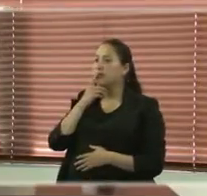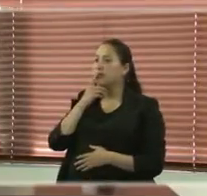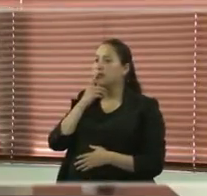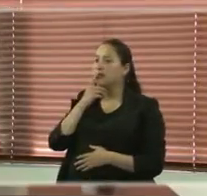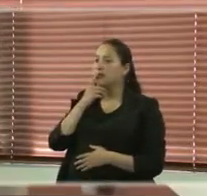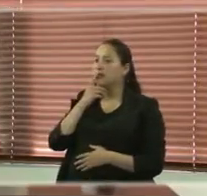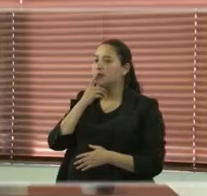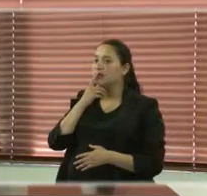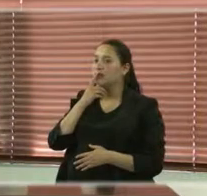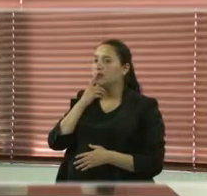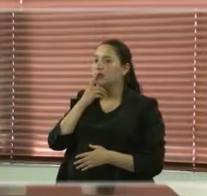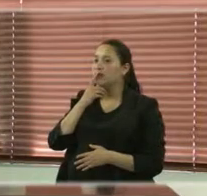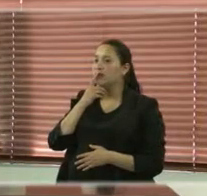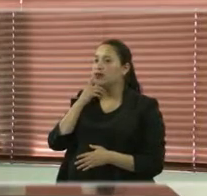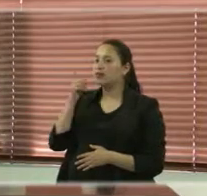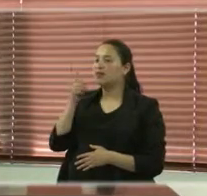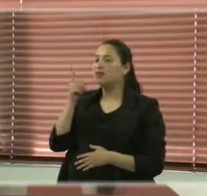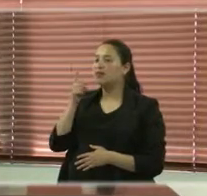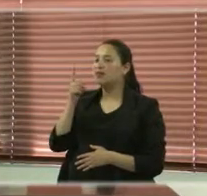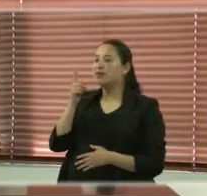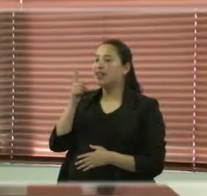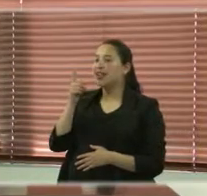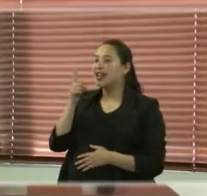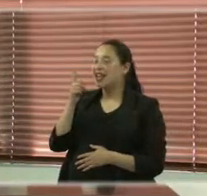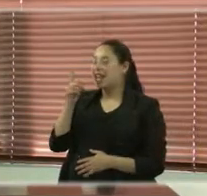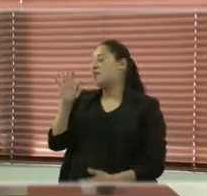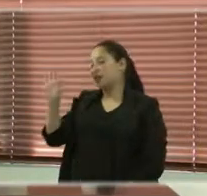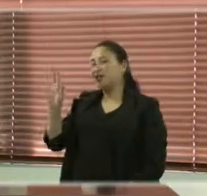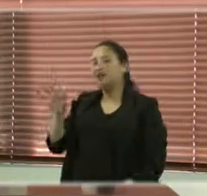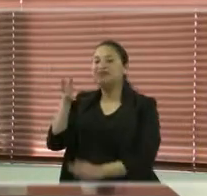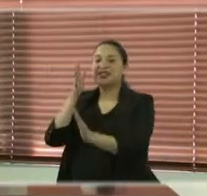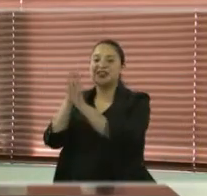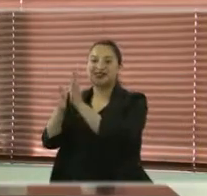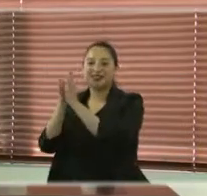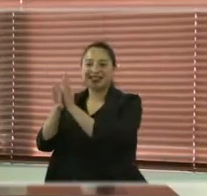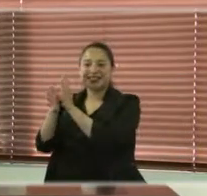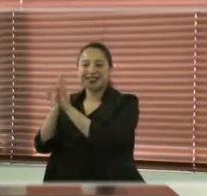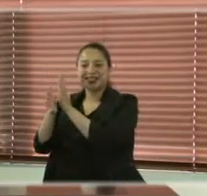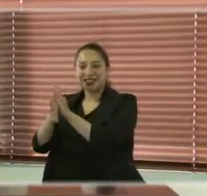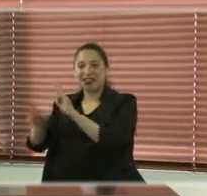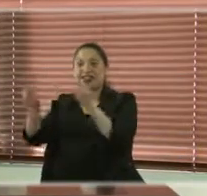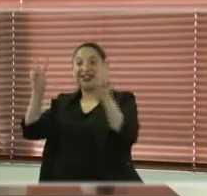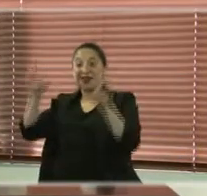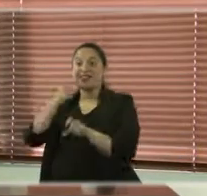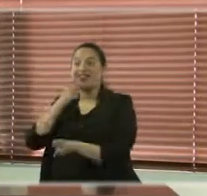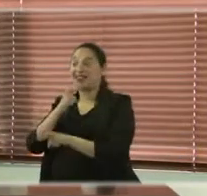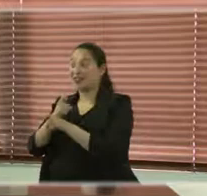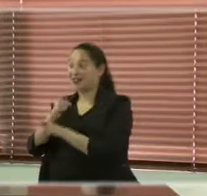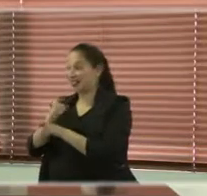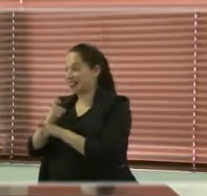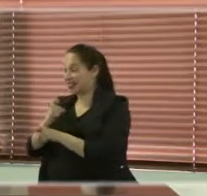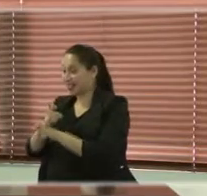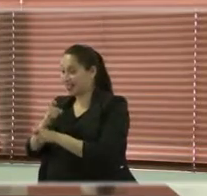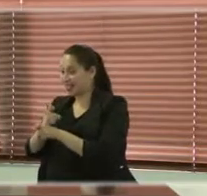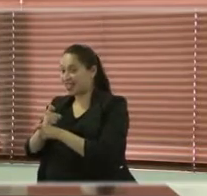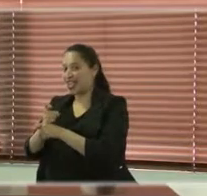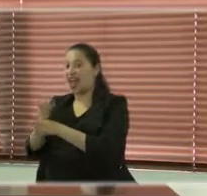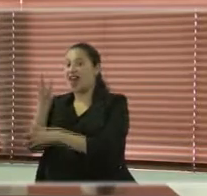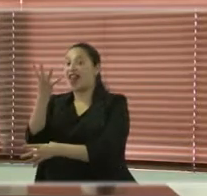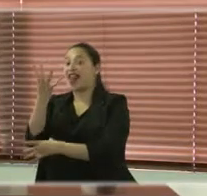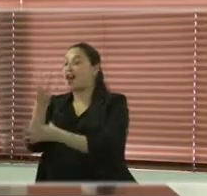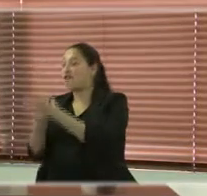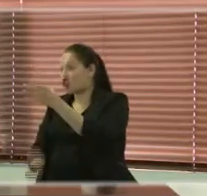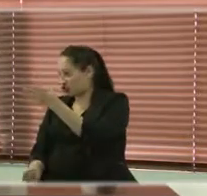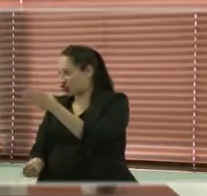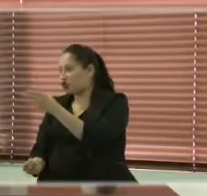Bueno eso es como uno de los temas más espinosos en los cuales el comité ha emitido opinión y no lo ha hecho solo con